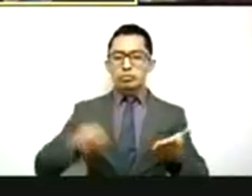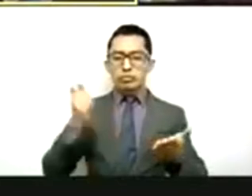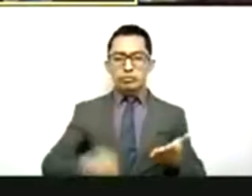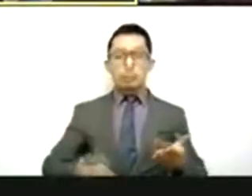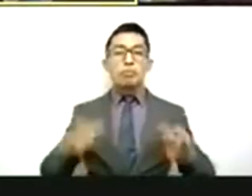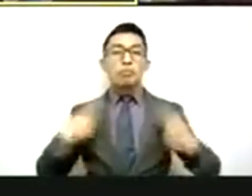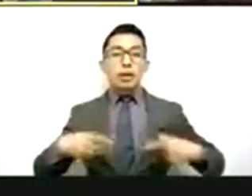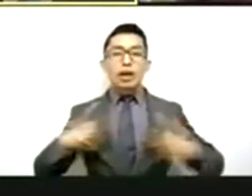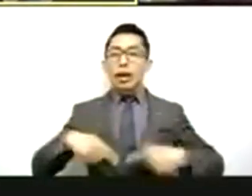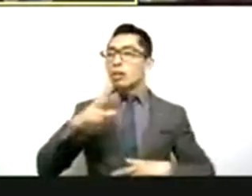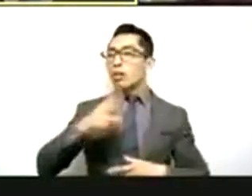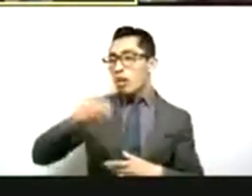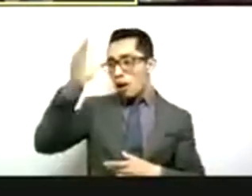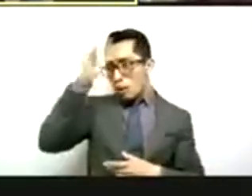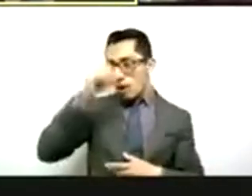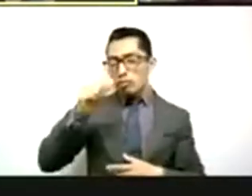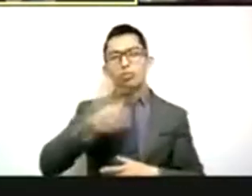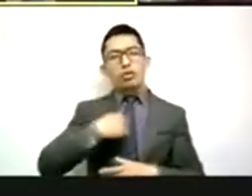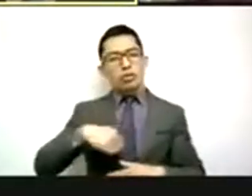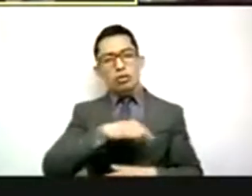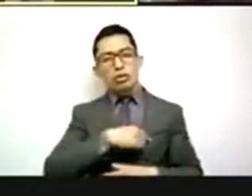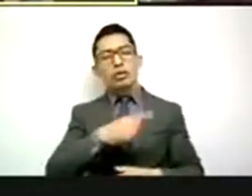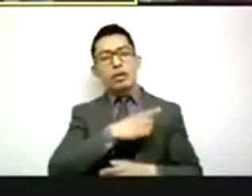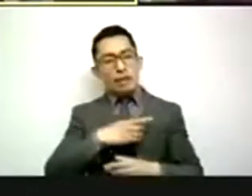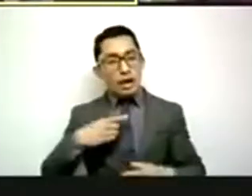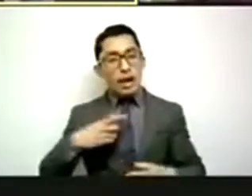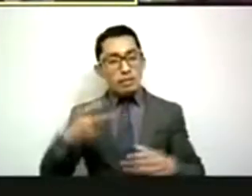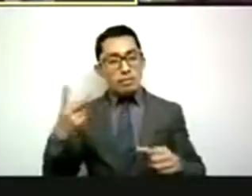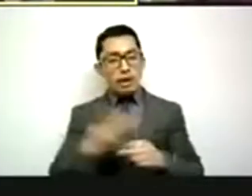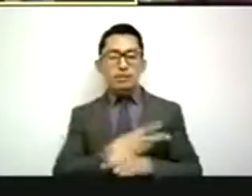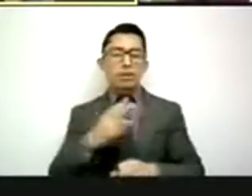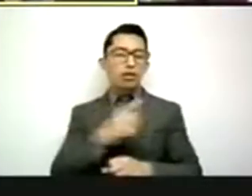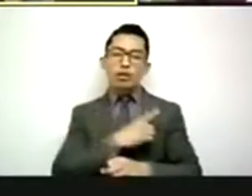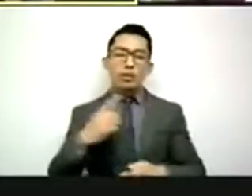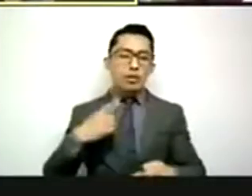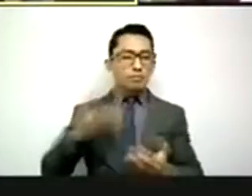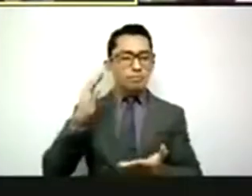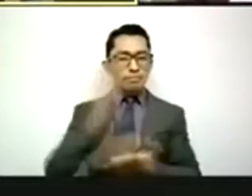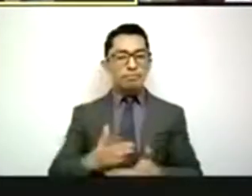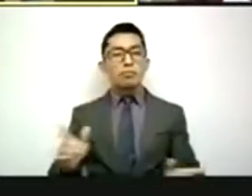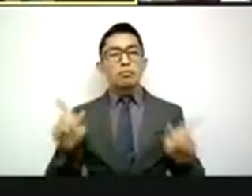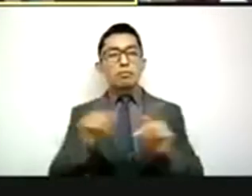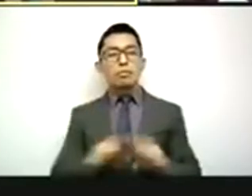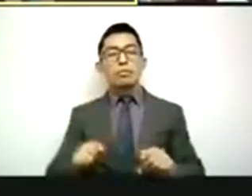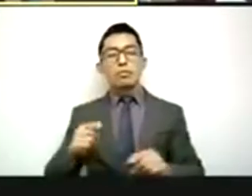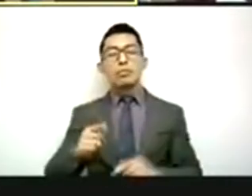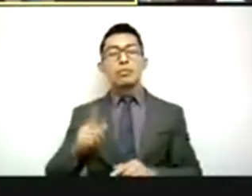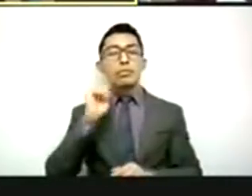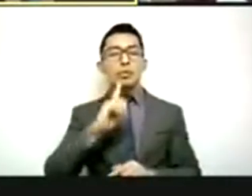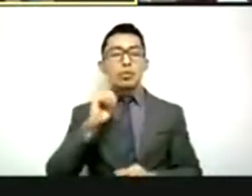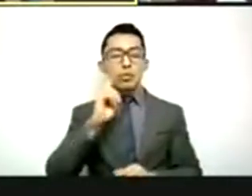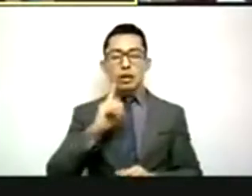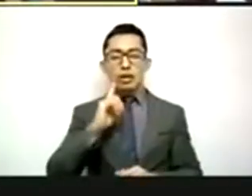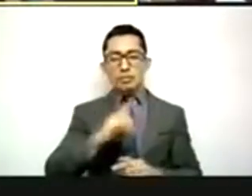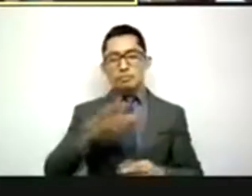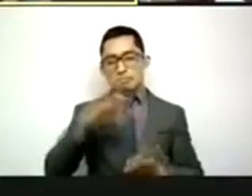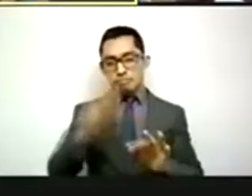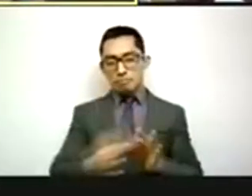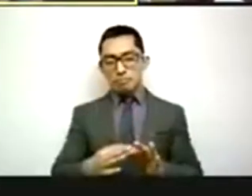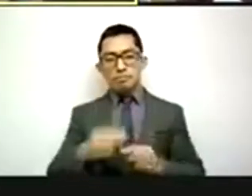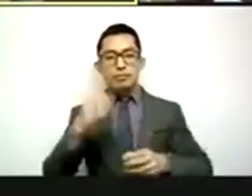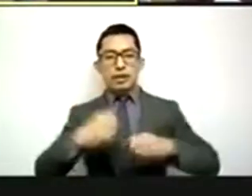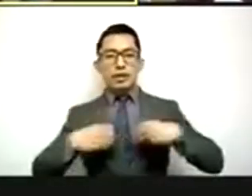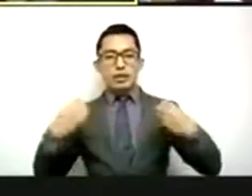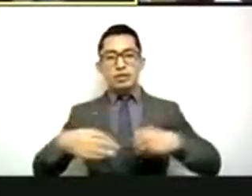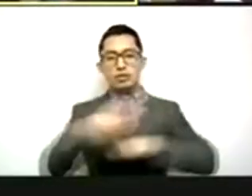pueden, reitero, ni deben suceder. Sería cuanto, magistrada presidenta por Ministerio de Ley, magistrado en funciones, señor secretario